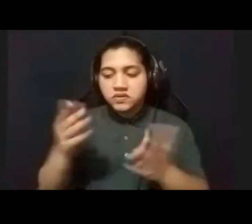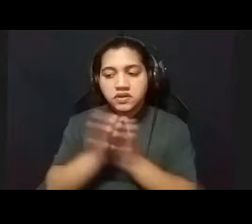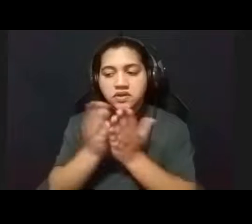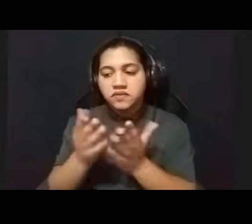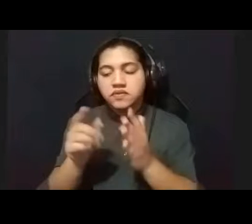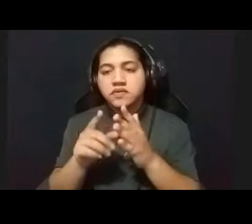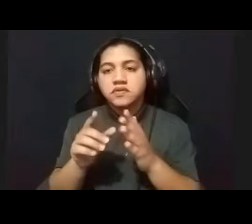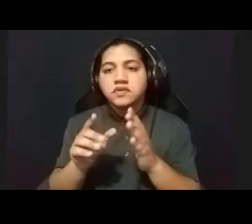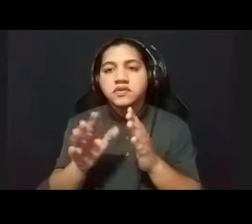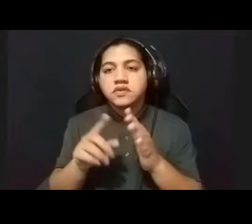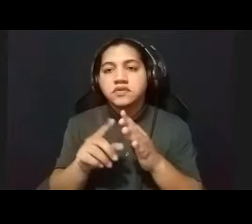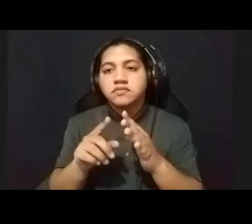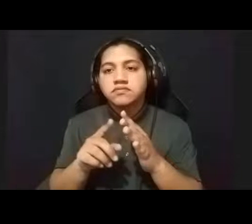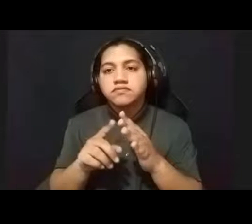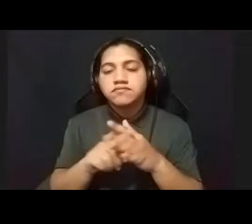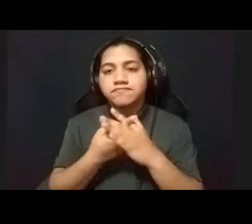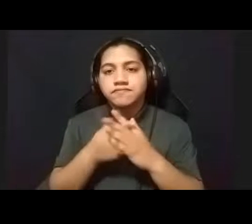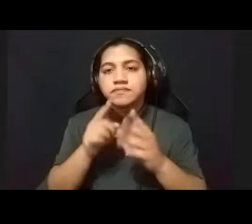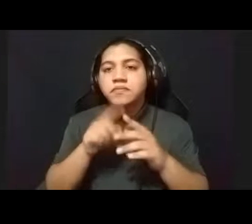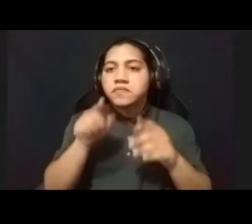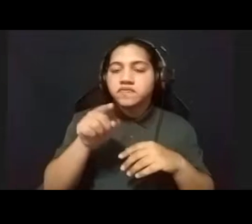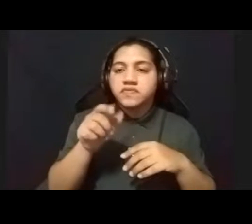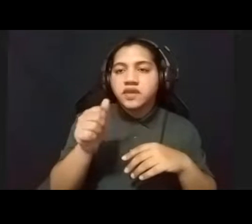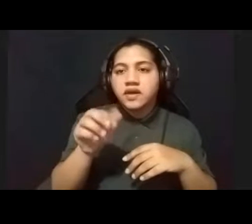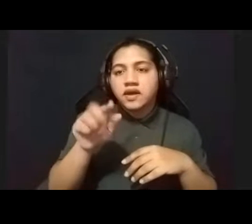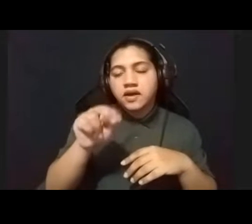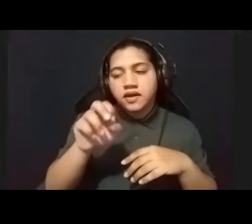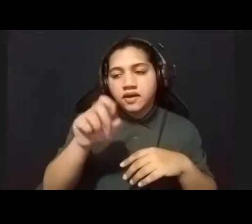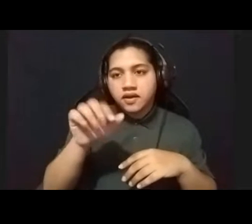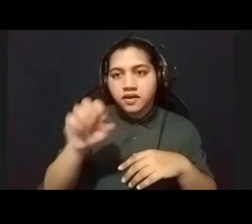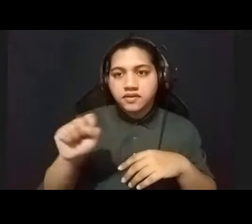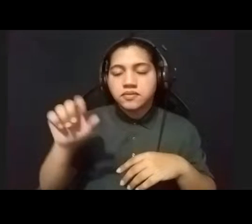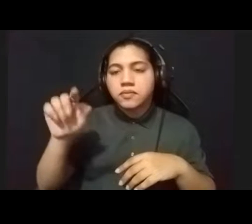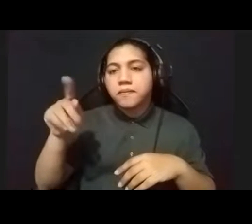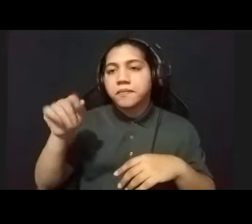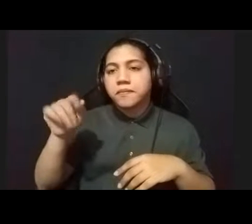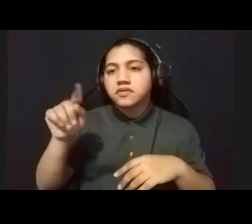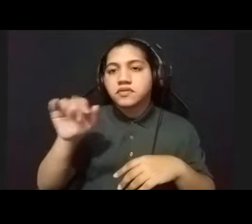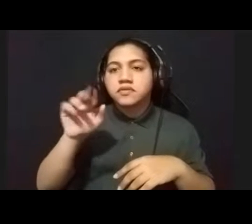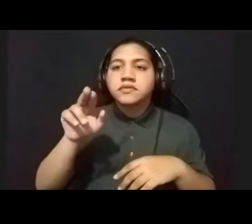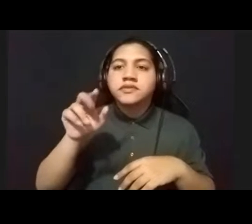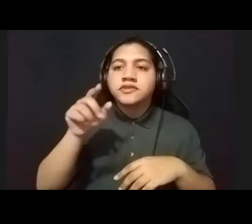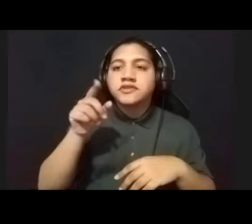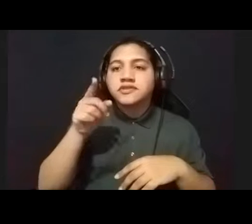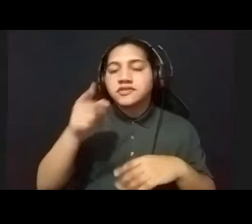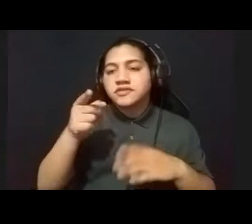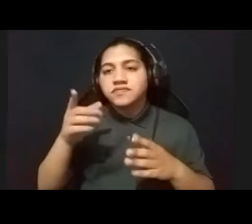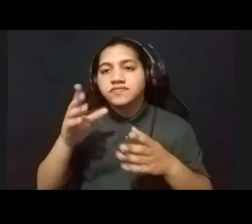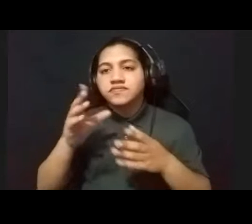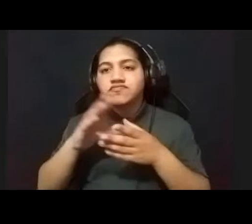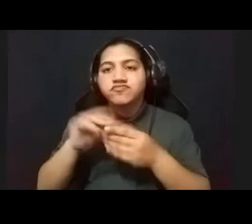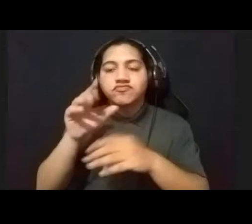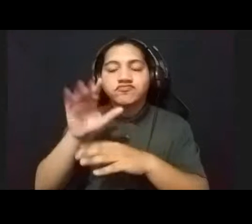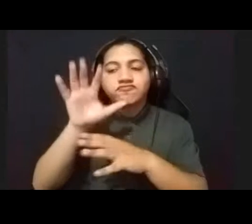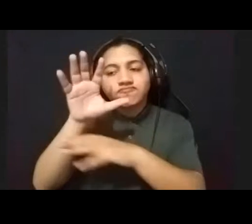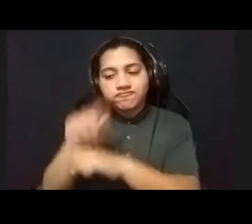esta versión de Ángeles Pastor es una de las versiones que para mí criolliza lo que es